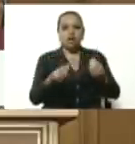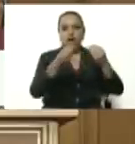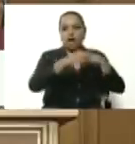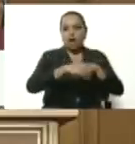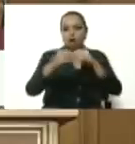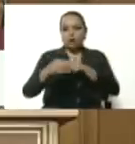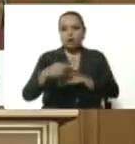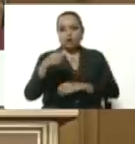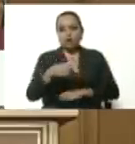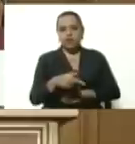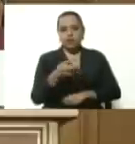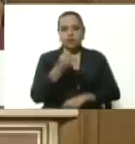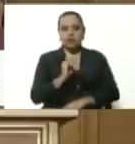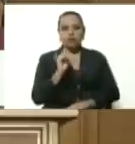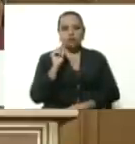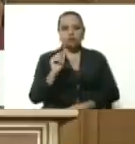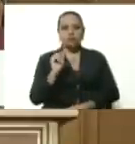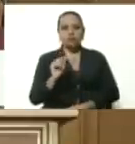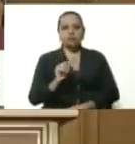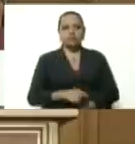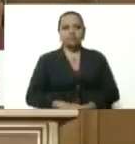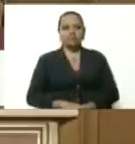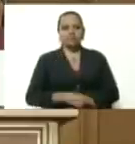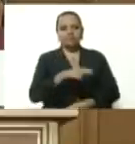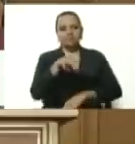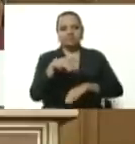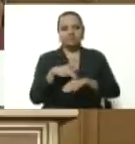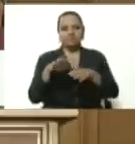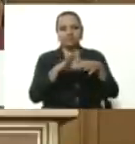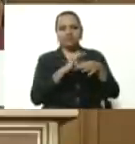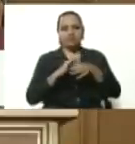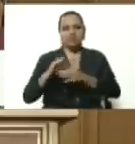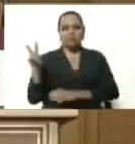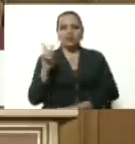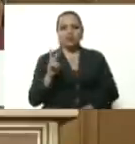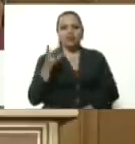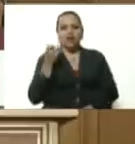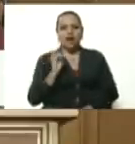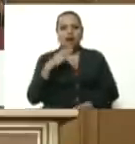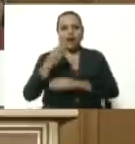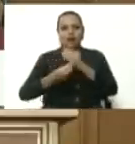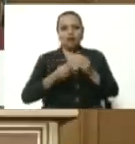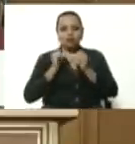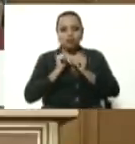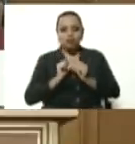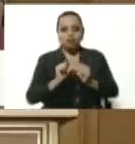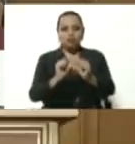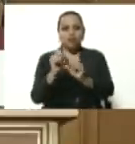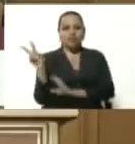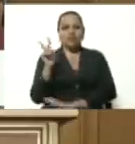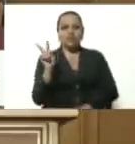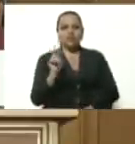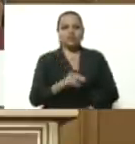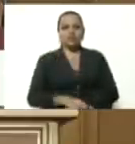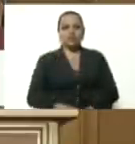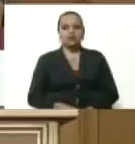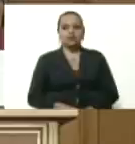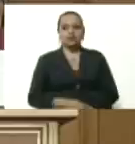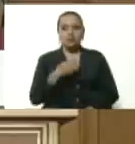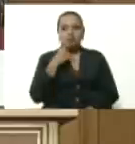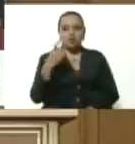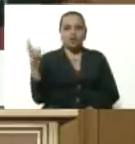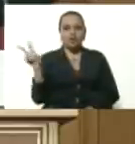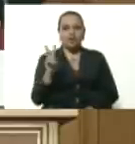mecanismo establecido en Naciones Unidas. Venezuela ha cumplido al pie de la letra, y cuando hablo de Venezuela, digo Venezuela,